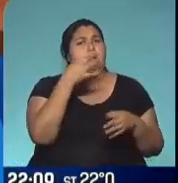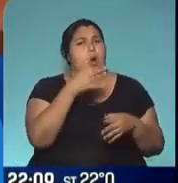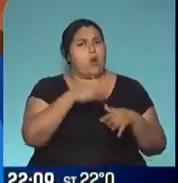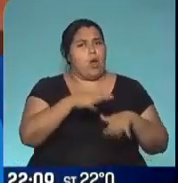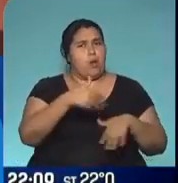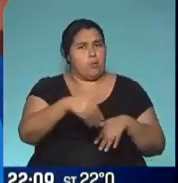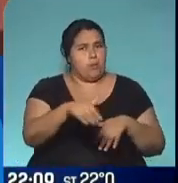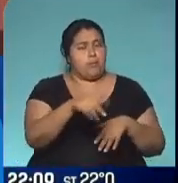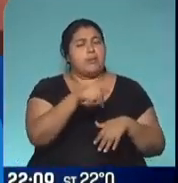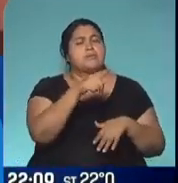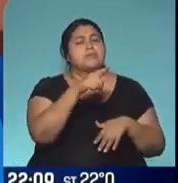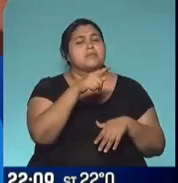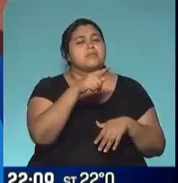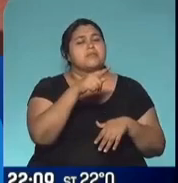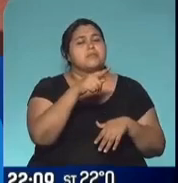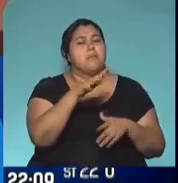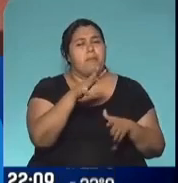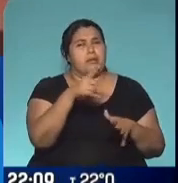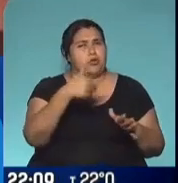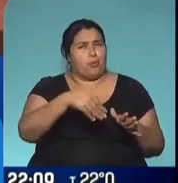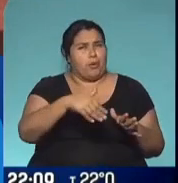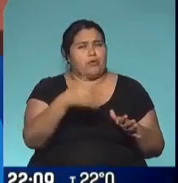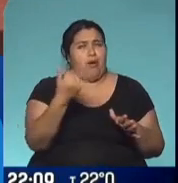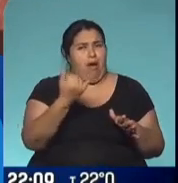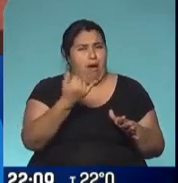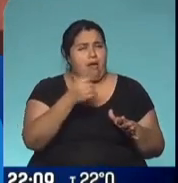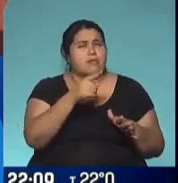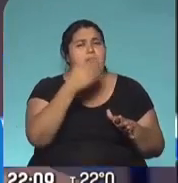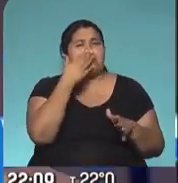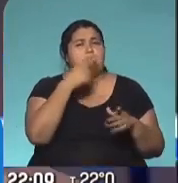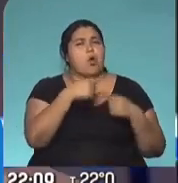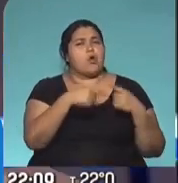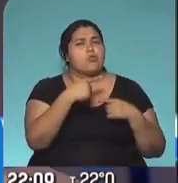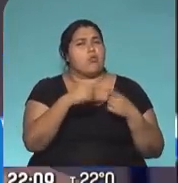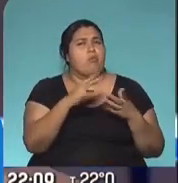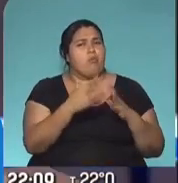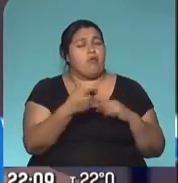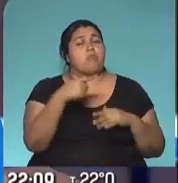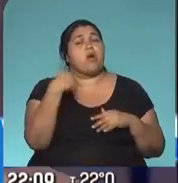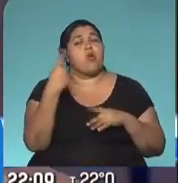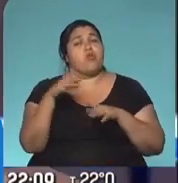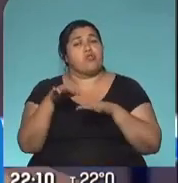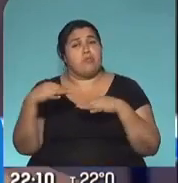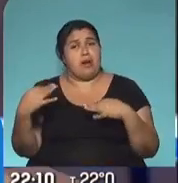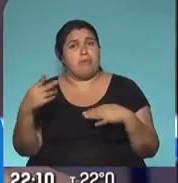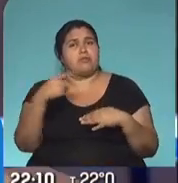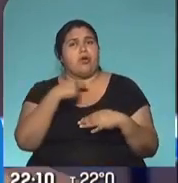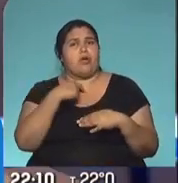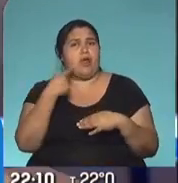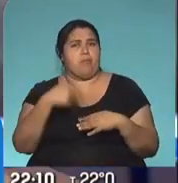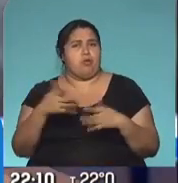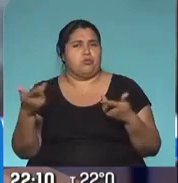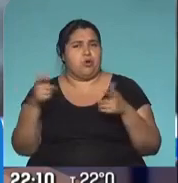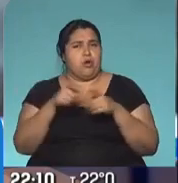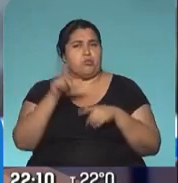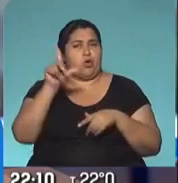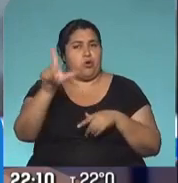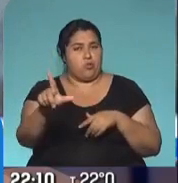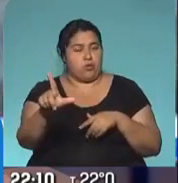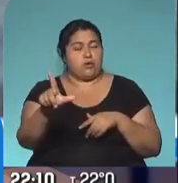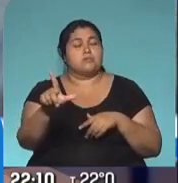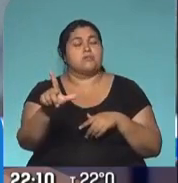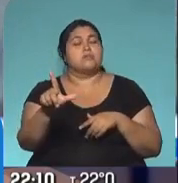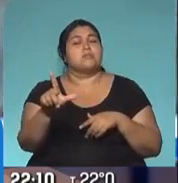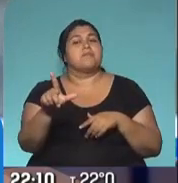digamos, porque en sí mismo es la continuidad. Por otro lado, el Parlamento se reunirá el próximo lunes, ya